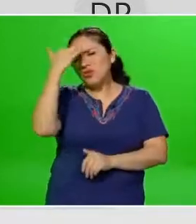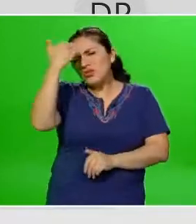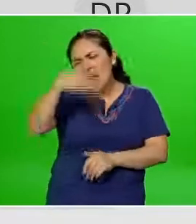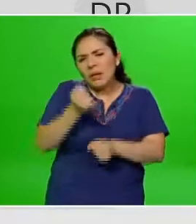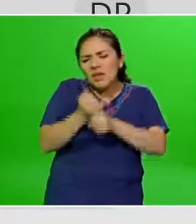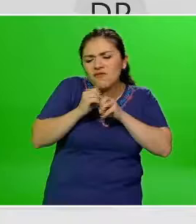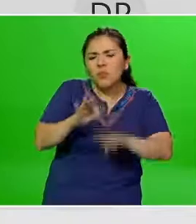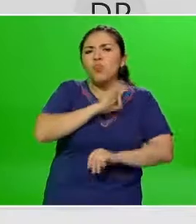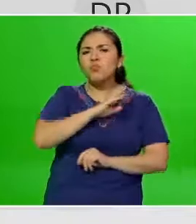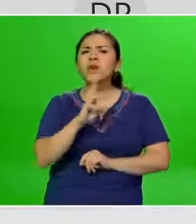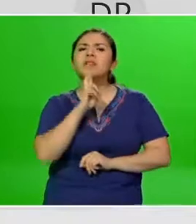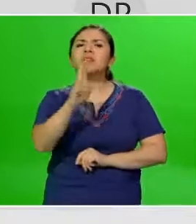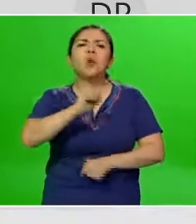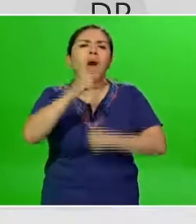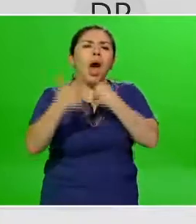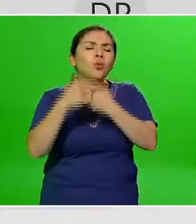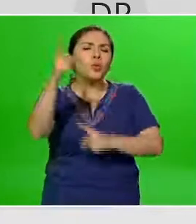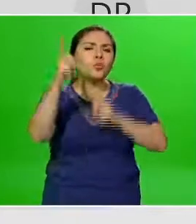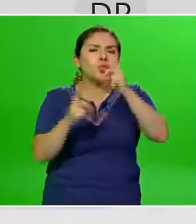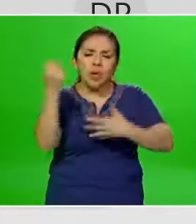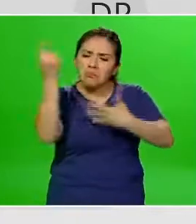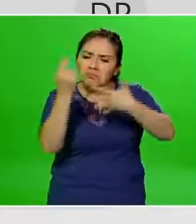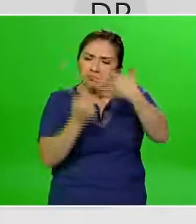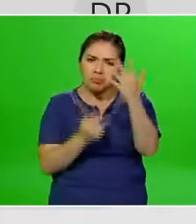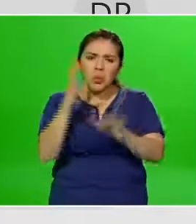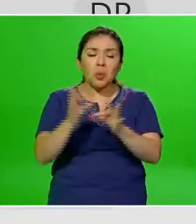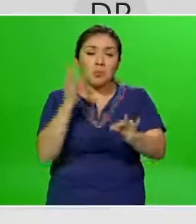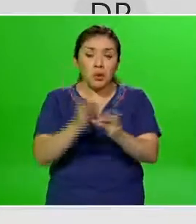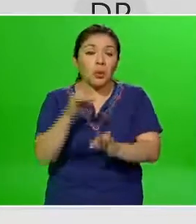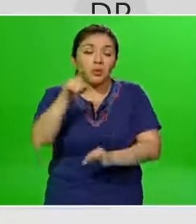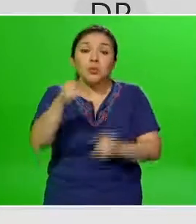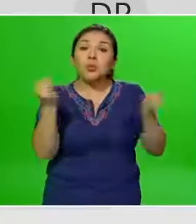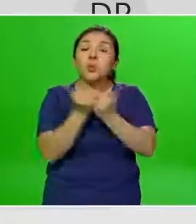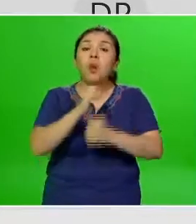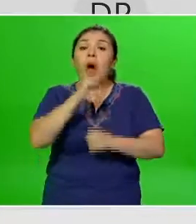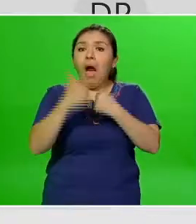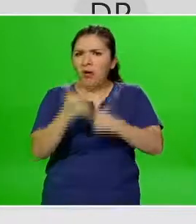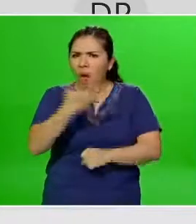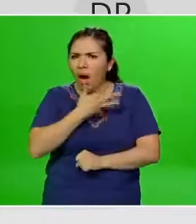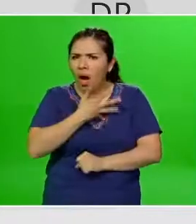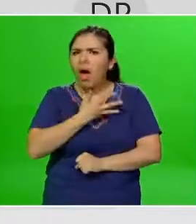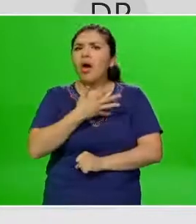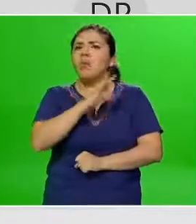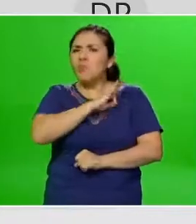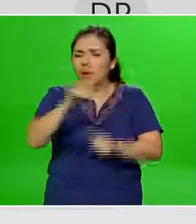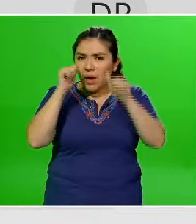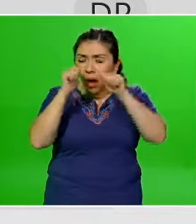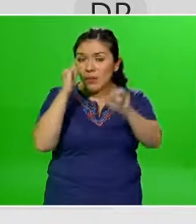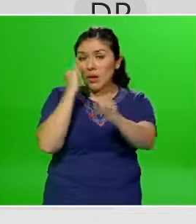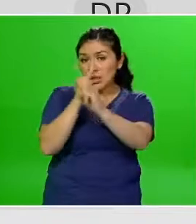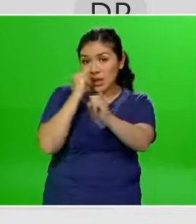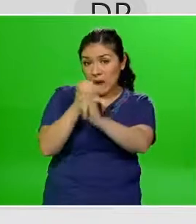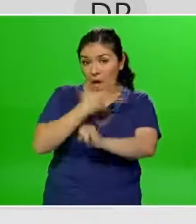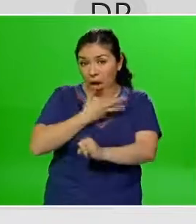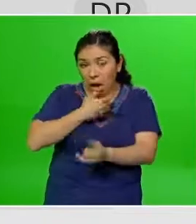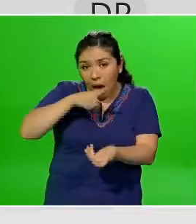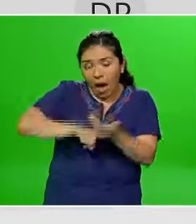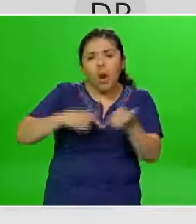para poderle responder estas preguntas, las cuales también, si usted tiene acceso a servicios de internet, ya sea a través de